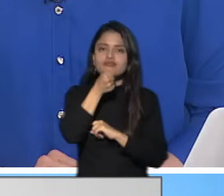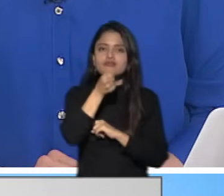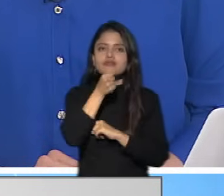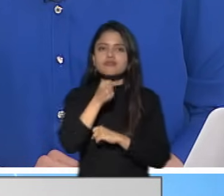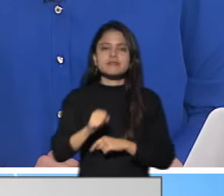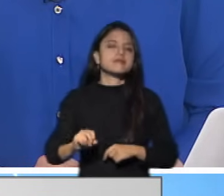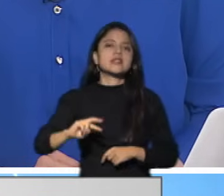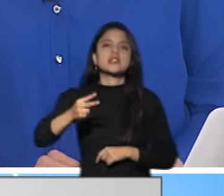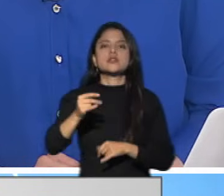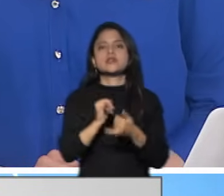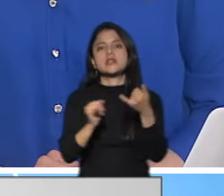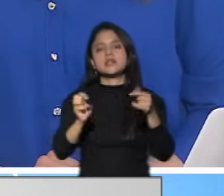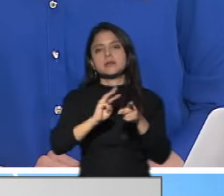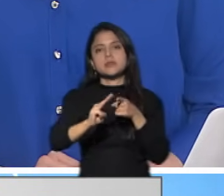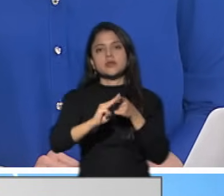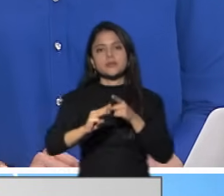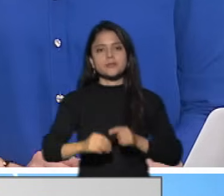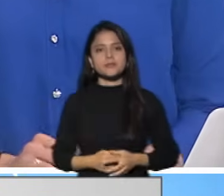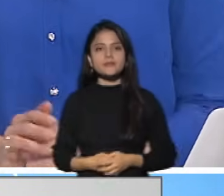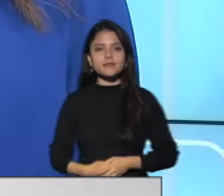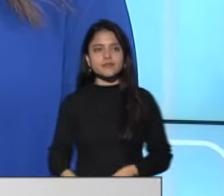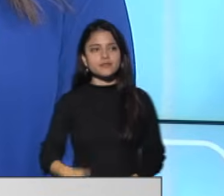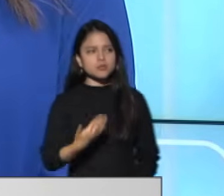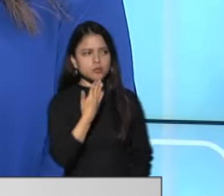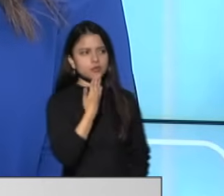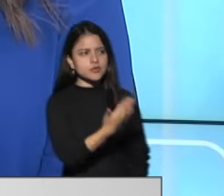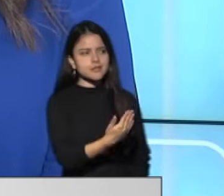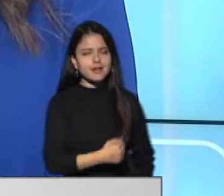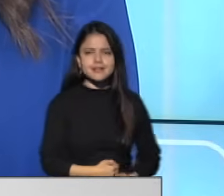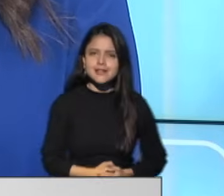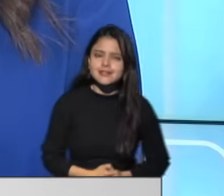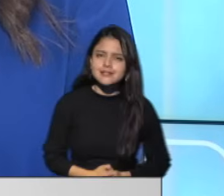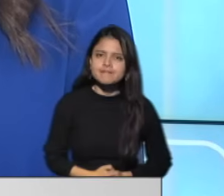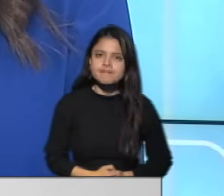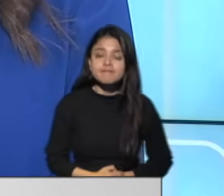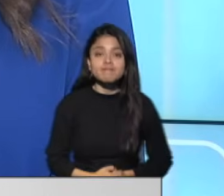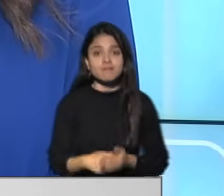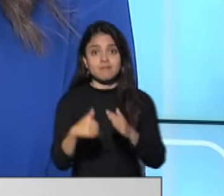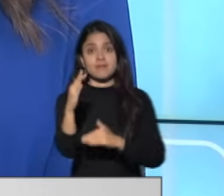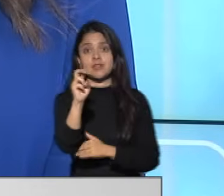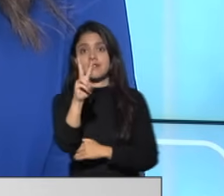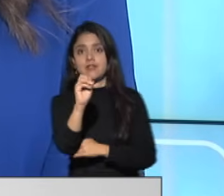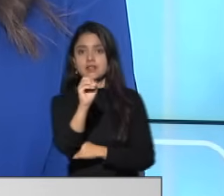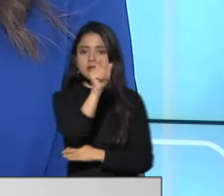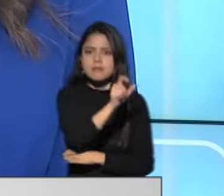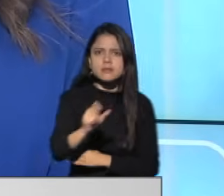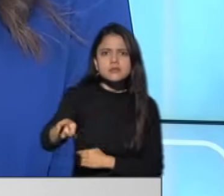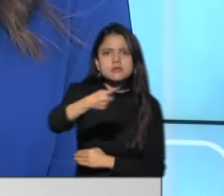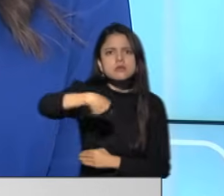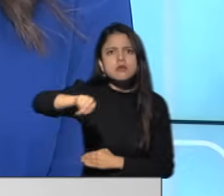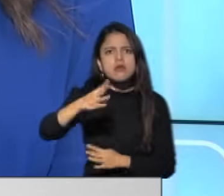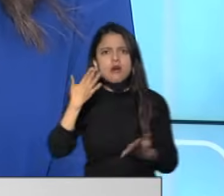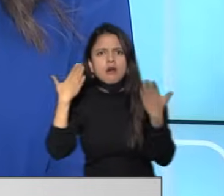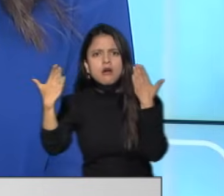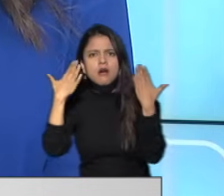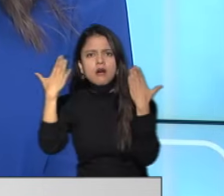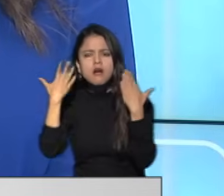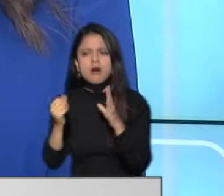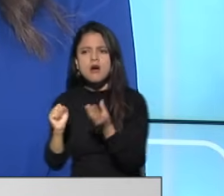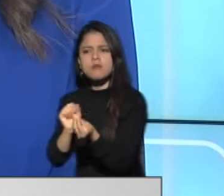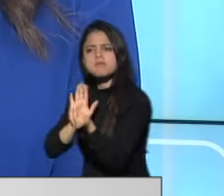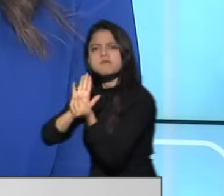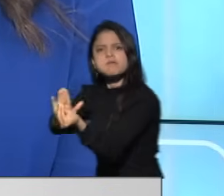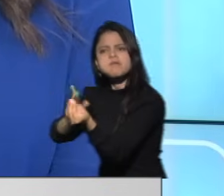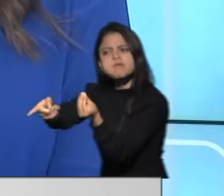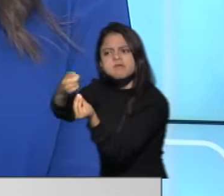para Noticentro 1 CMI. Nicolás, muchas gracias. Y más de 20 campesinos fueron encerrados en una mina con explosivos en